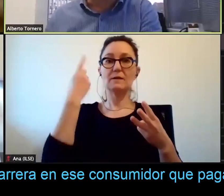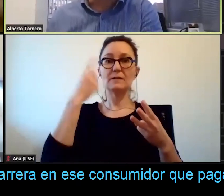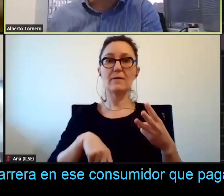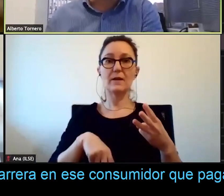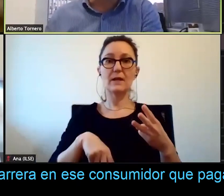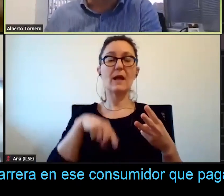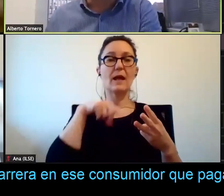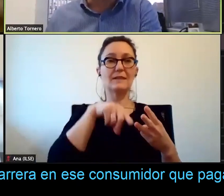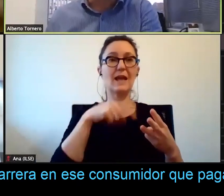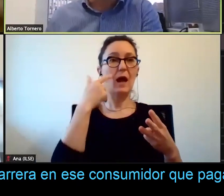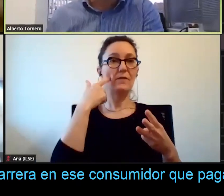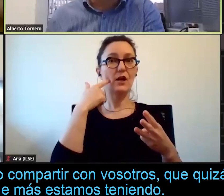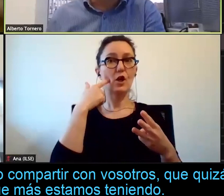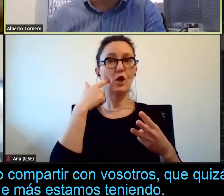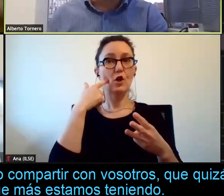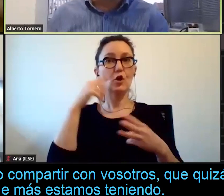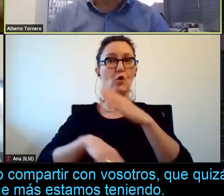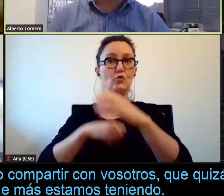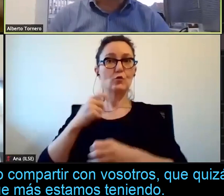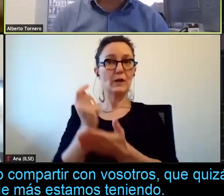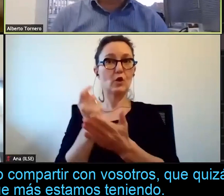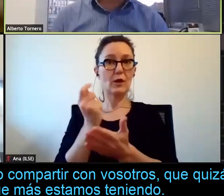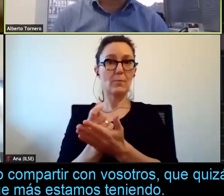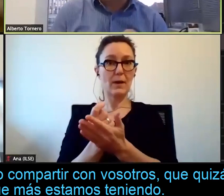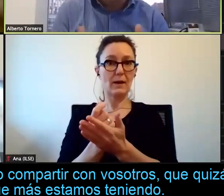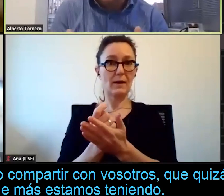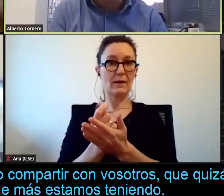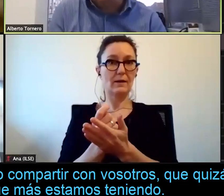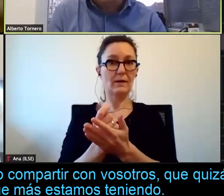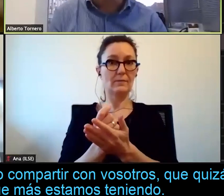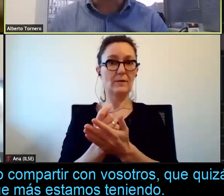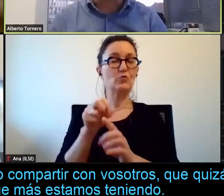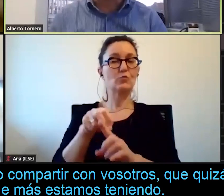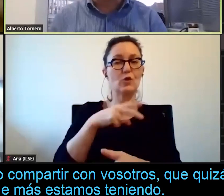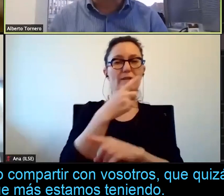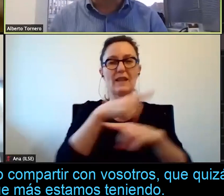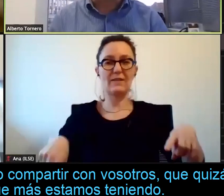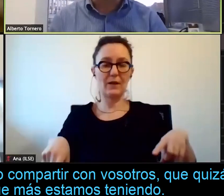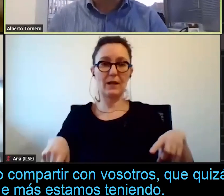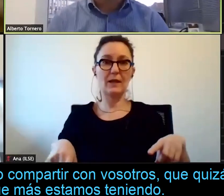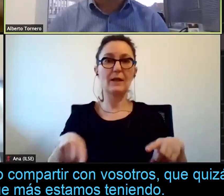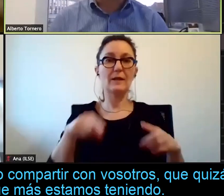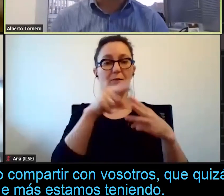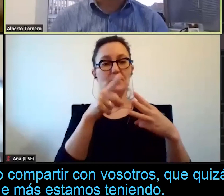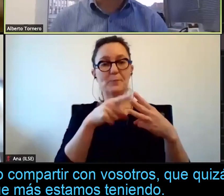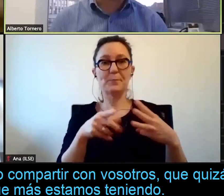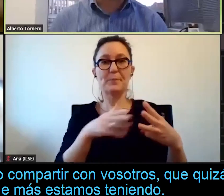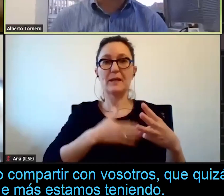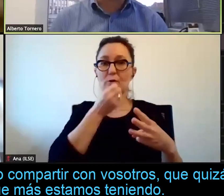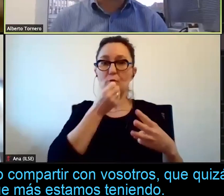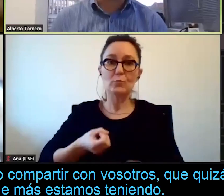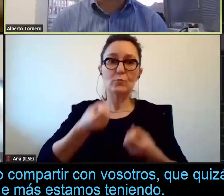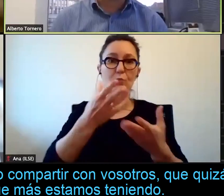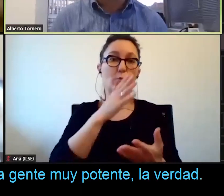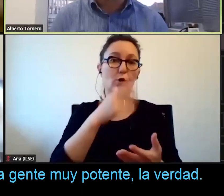B2C, en ese consumidor que paga. Yo creo que son cosas que quiero compartir con vosotros, que quizás son las enseñanzas que